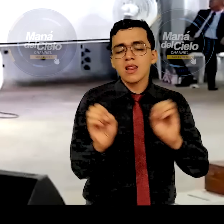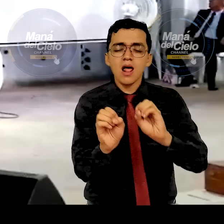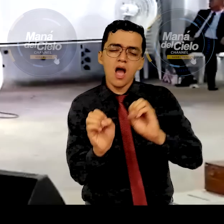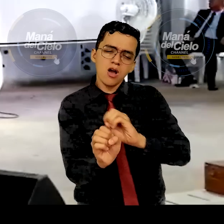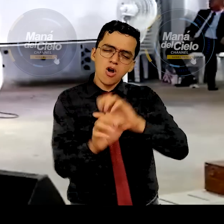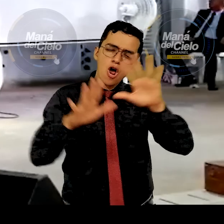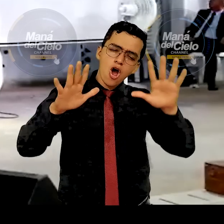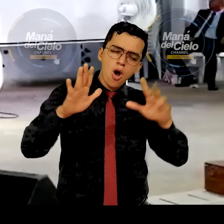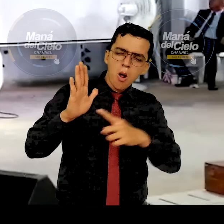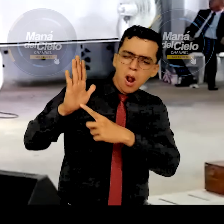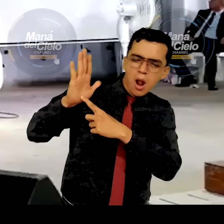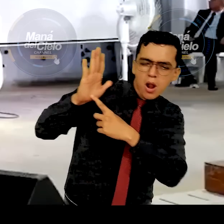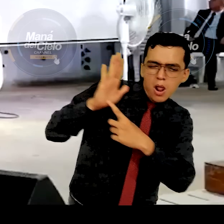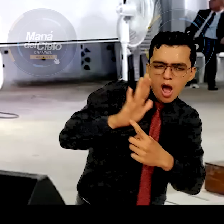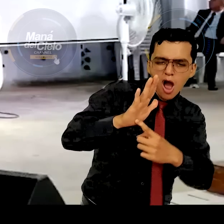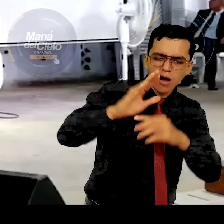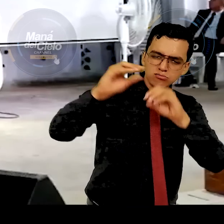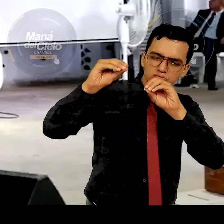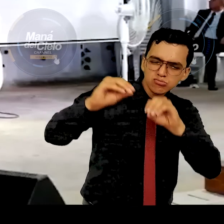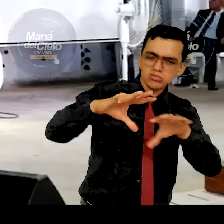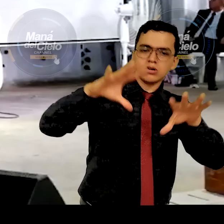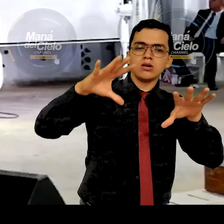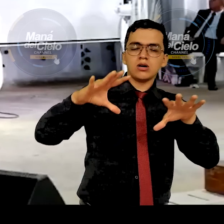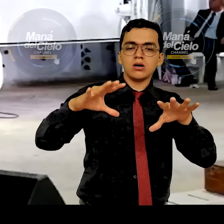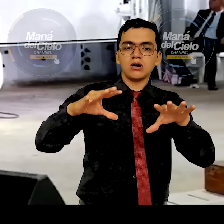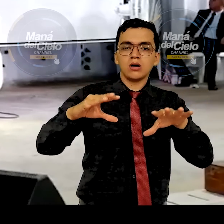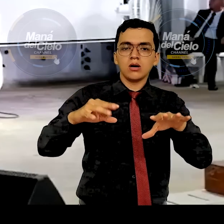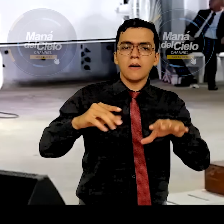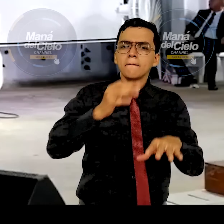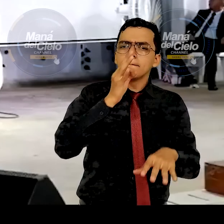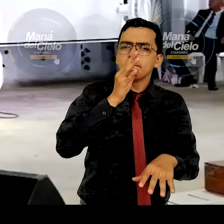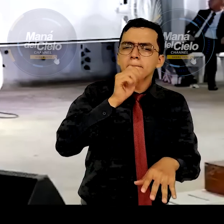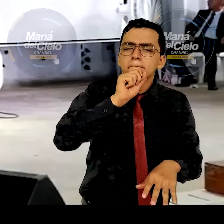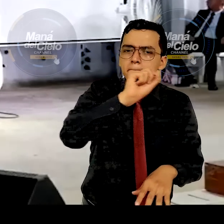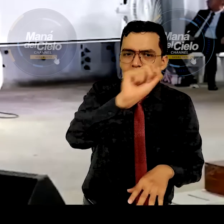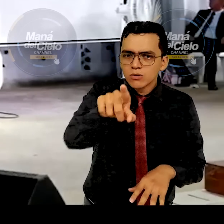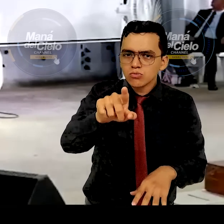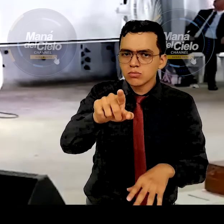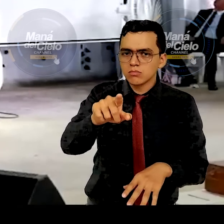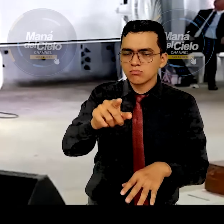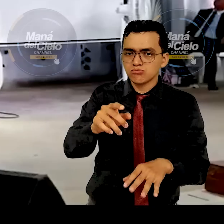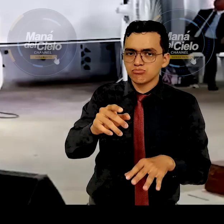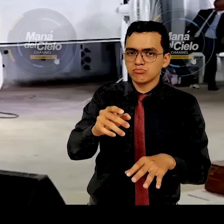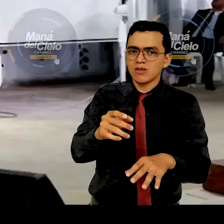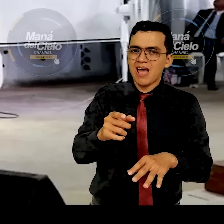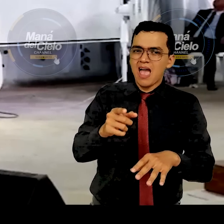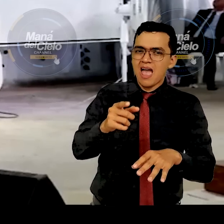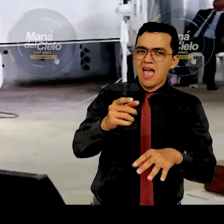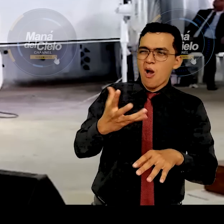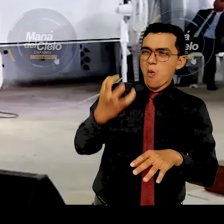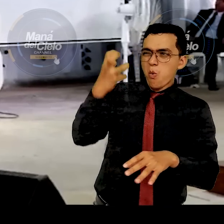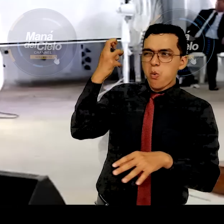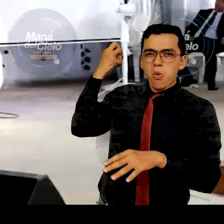alumbró. Así, bueno, ¿y tú crees en ese milagro? ¿Tú crees que fue Dios que iluminó el